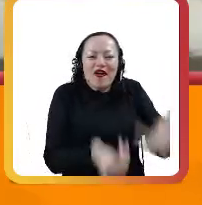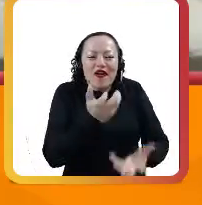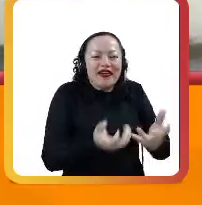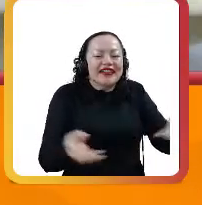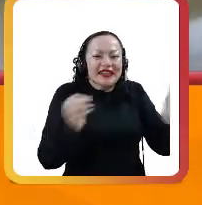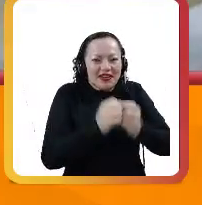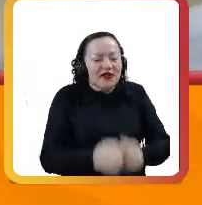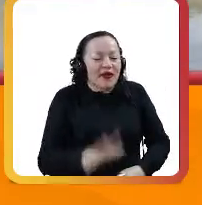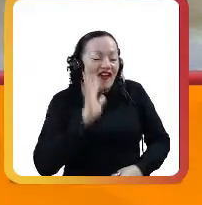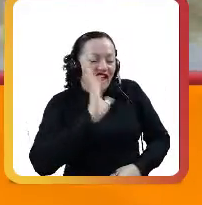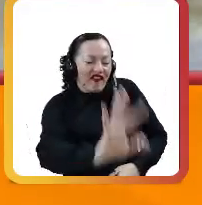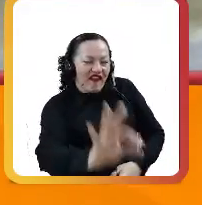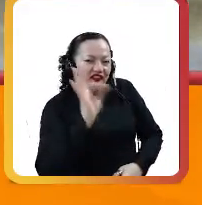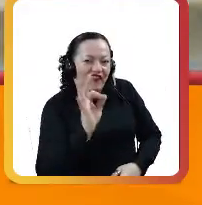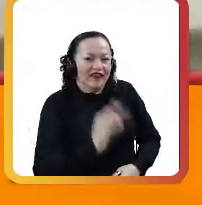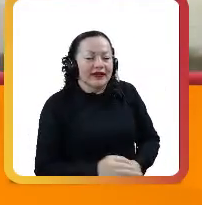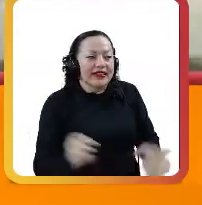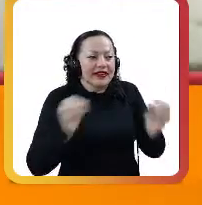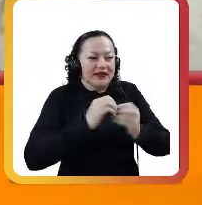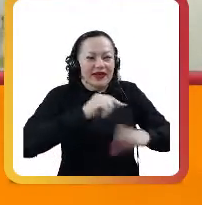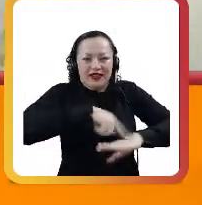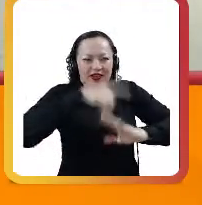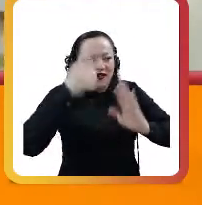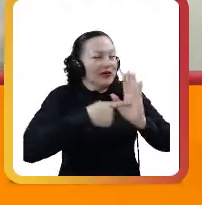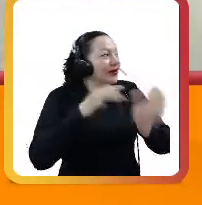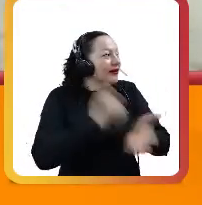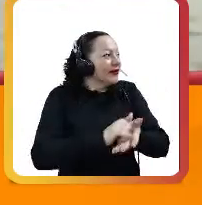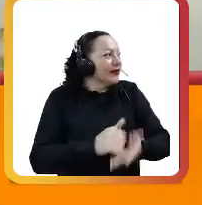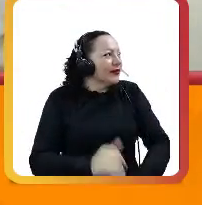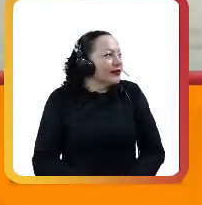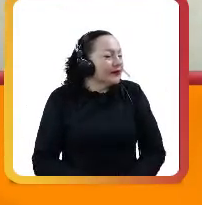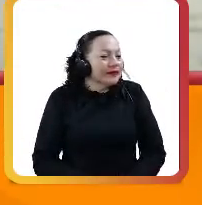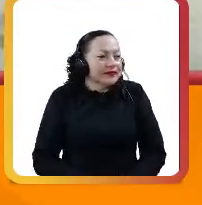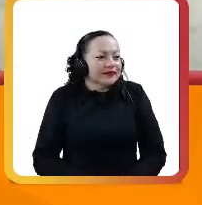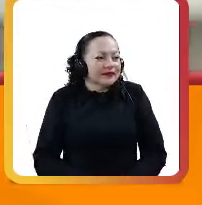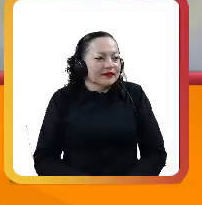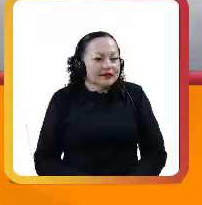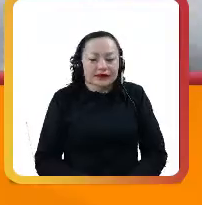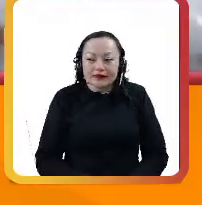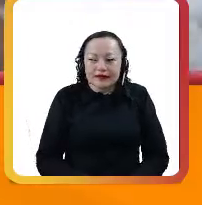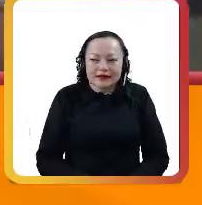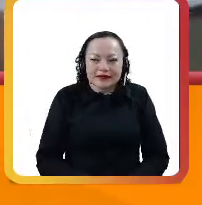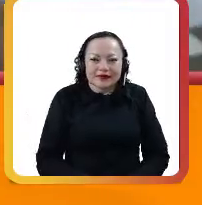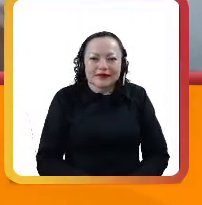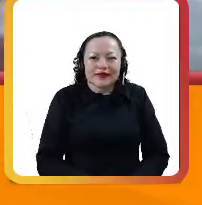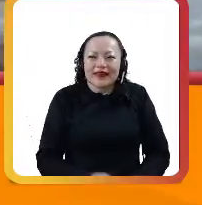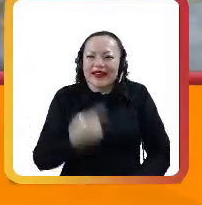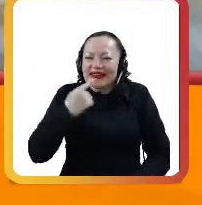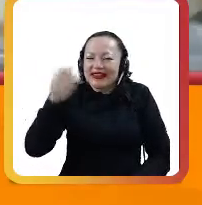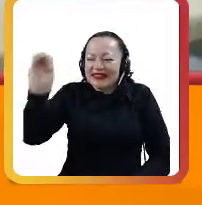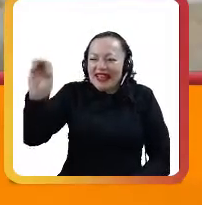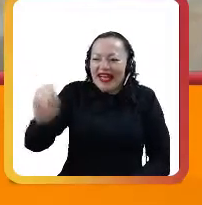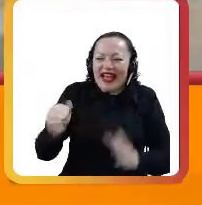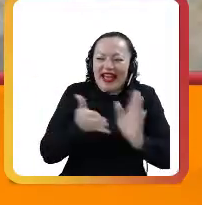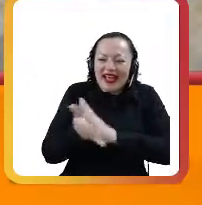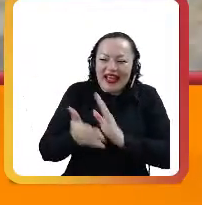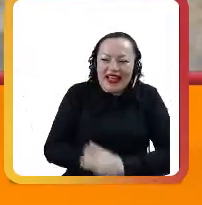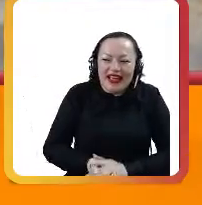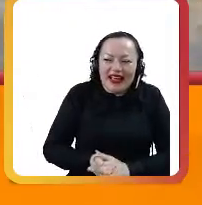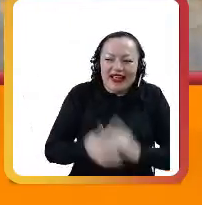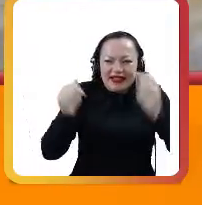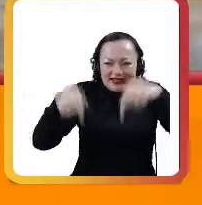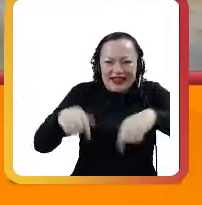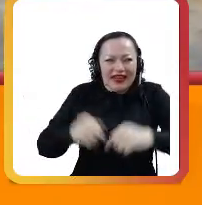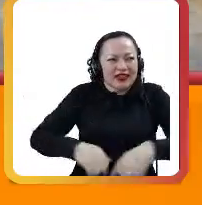quedan espectaculares. Muy bien, Laurita. Bueno, Laurita, ahora sí llueve, por lo menos en esta parte